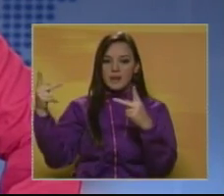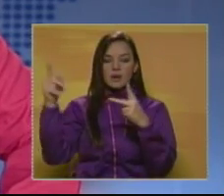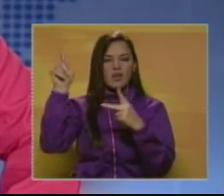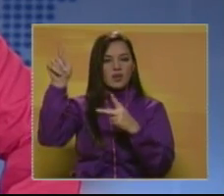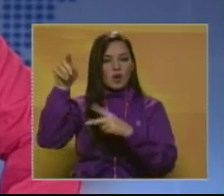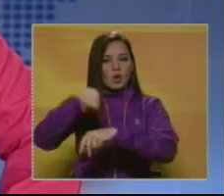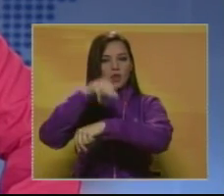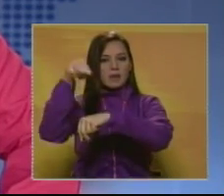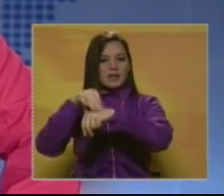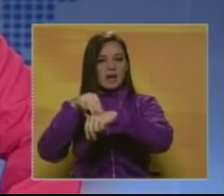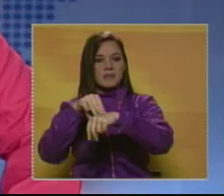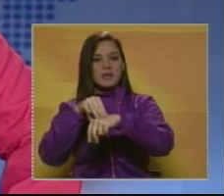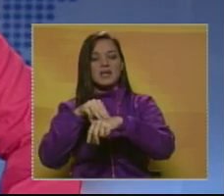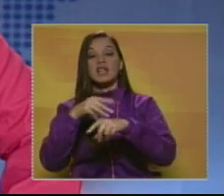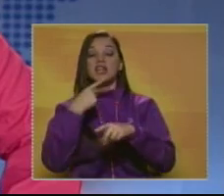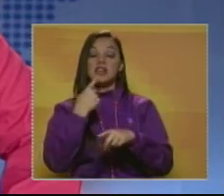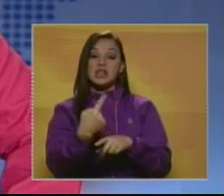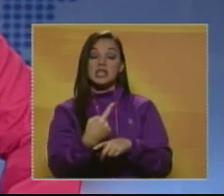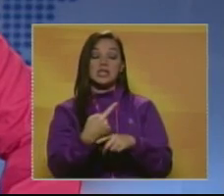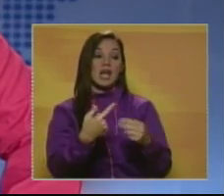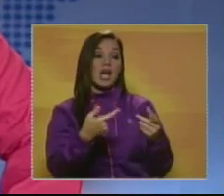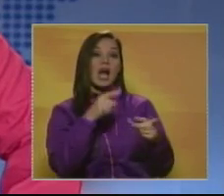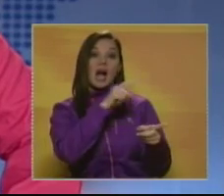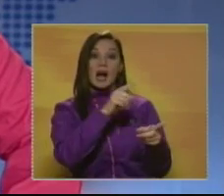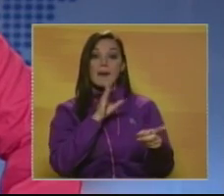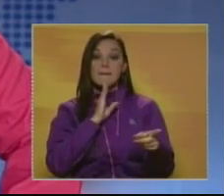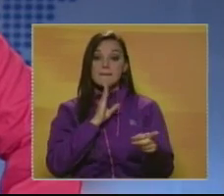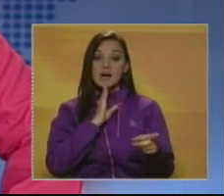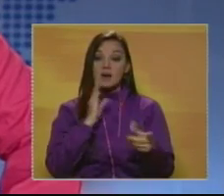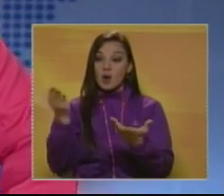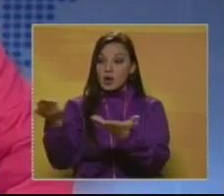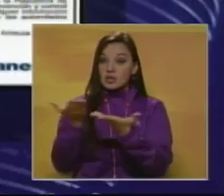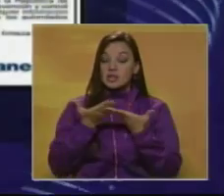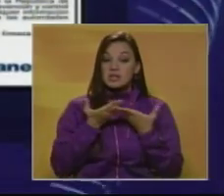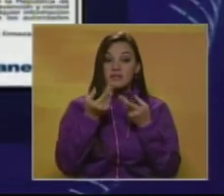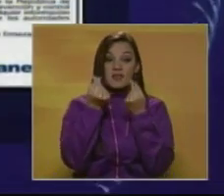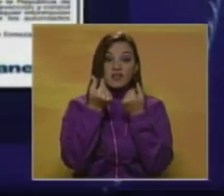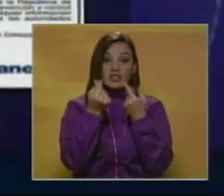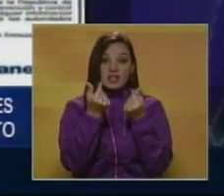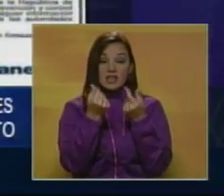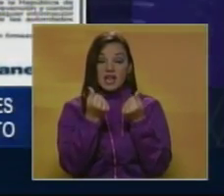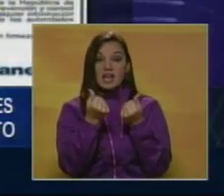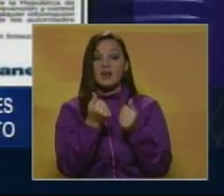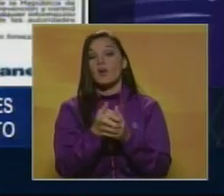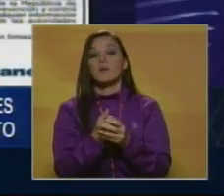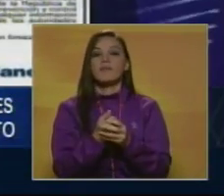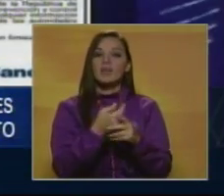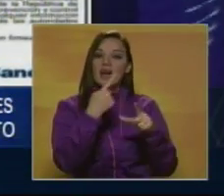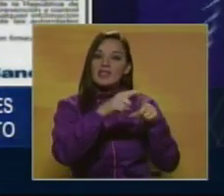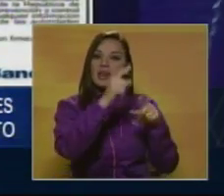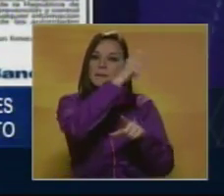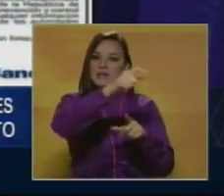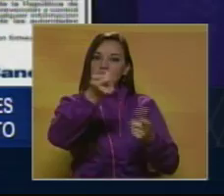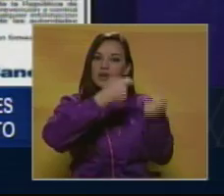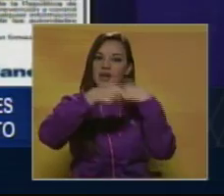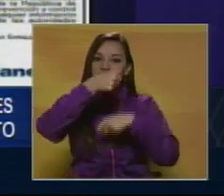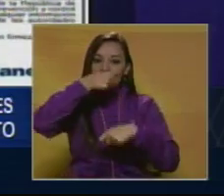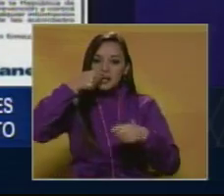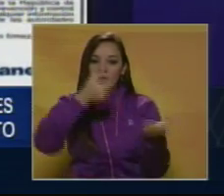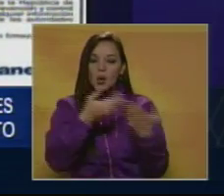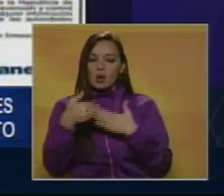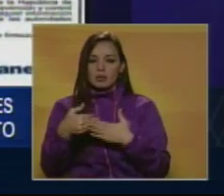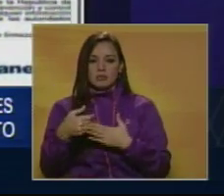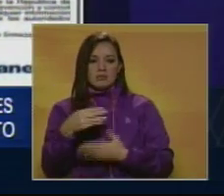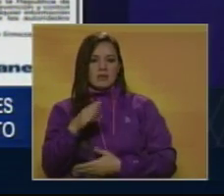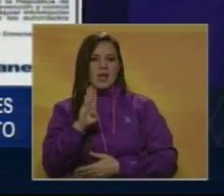otras entidades bancarias habrían recibido dinero proveniente del narcotráfico. La entidad bancaria negó la presunta vinculación de William